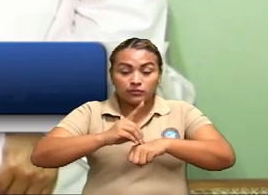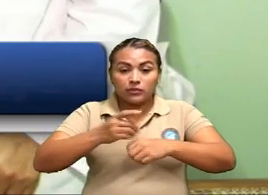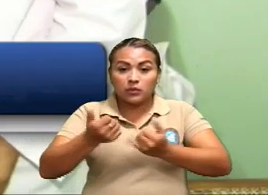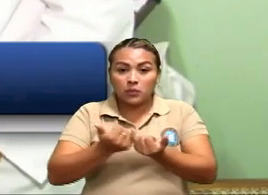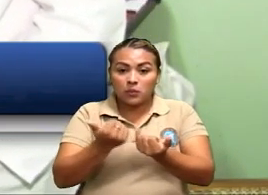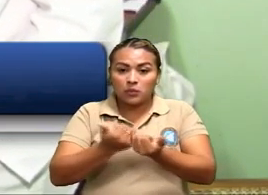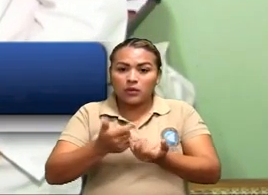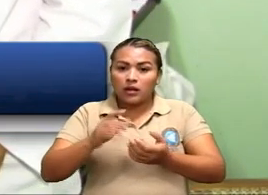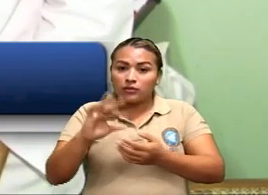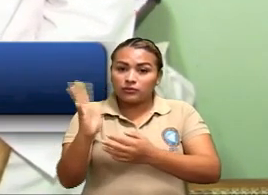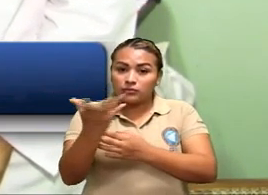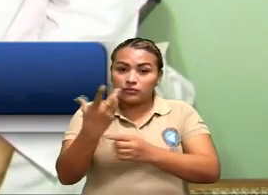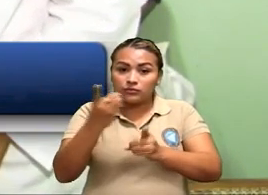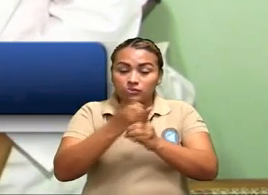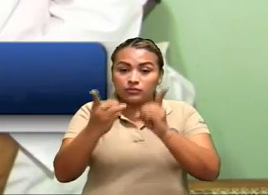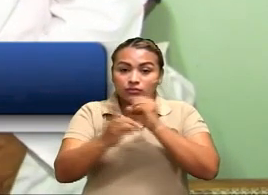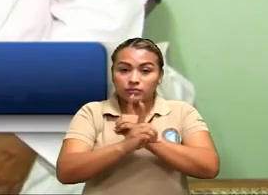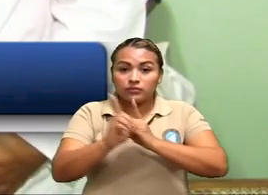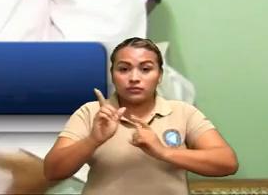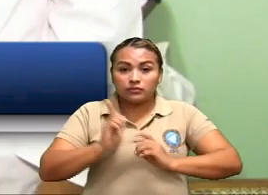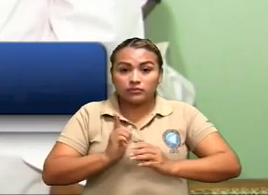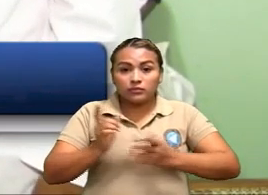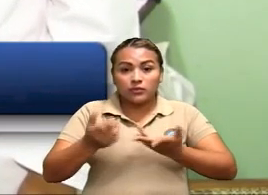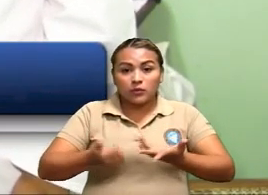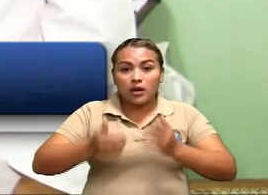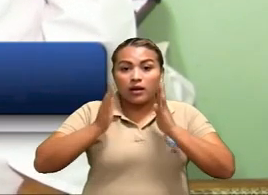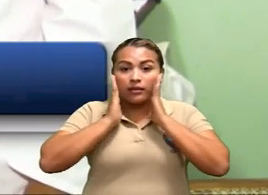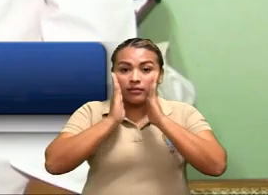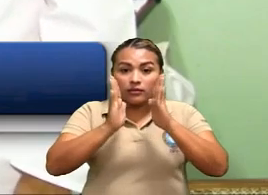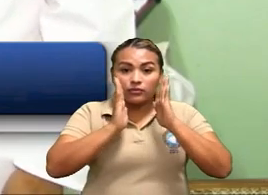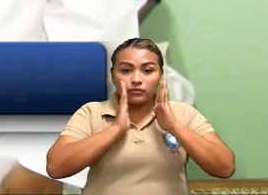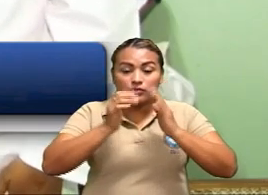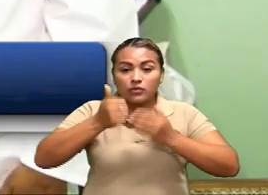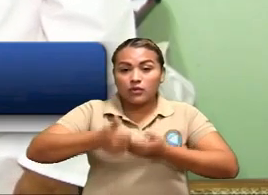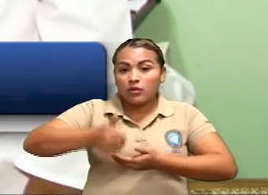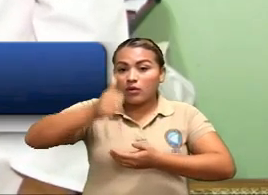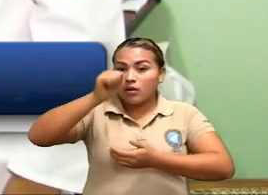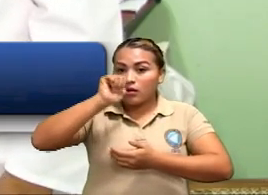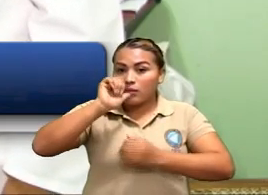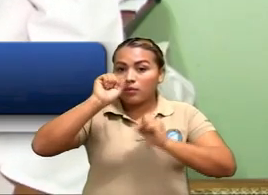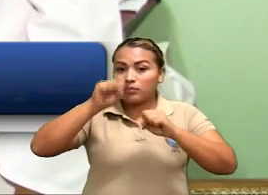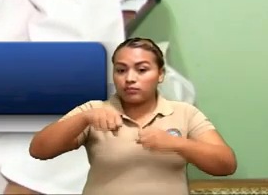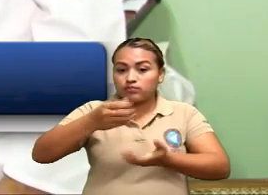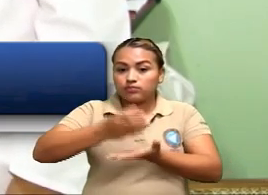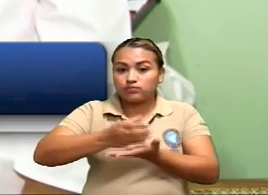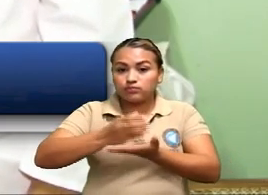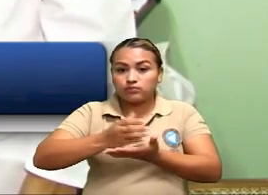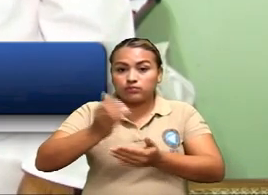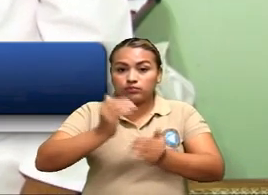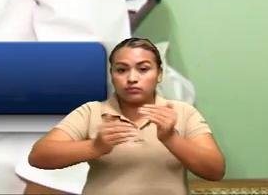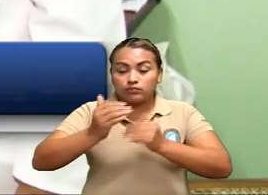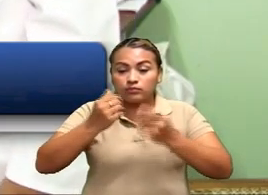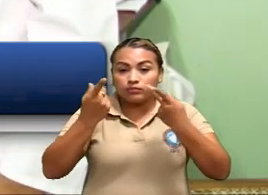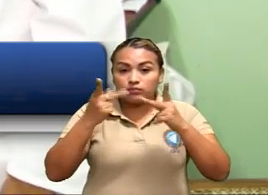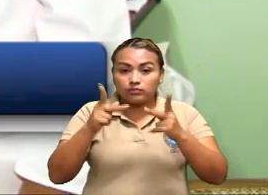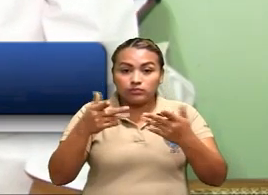Todos tenemos que tomar agua. Lo ideal son 8 vasos al día, pero si podemos tomar más, es mejor,